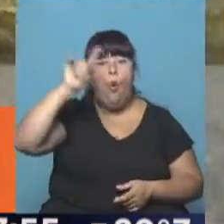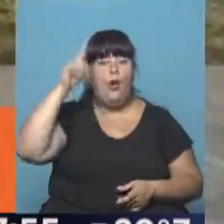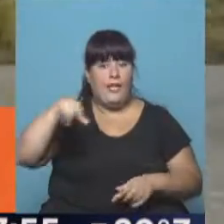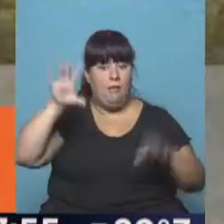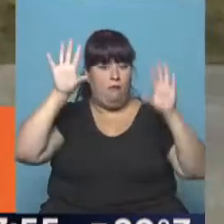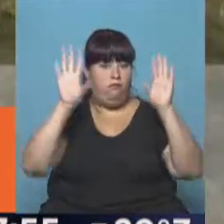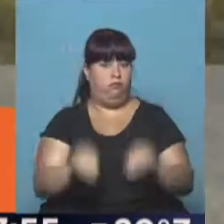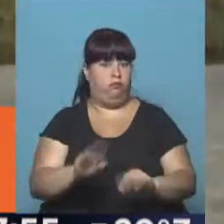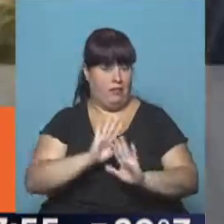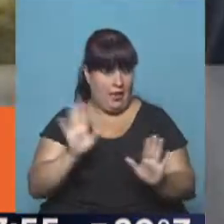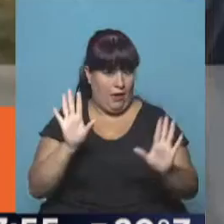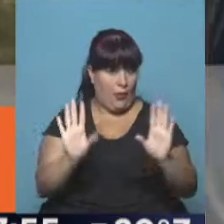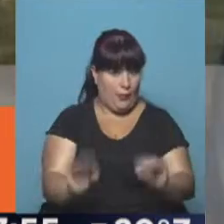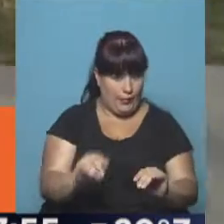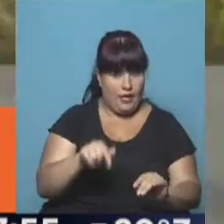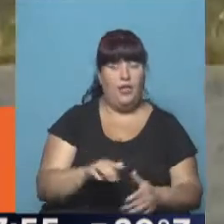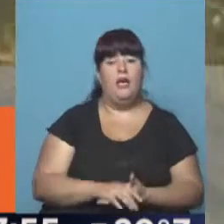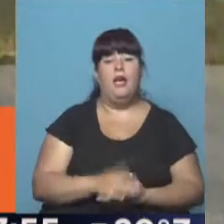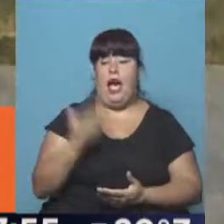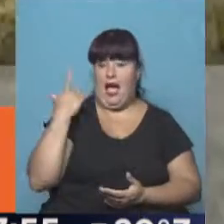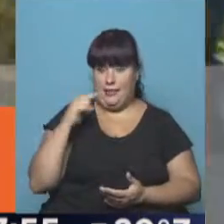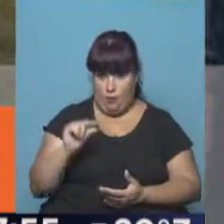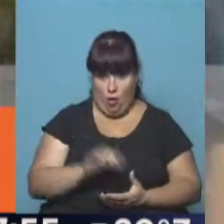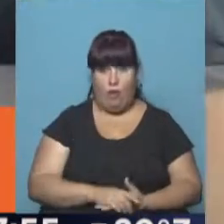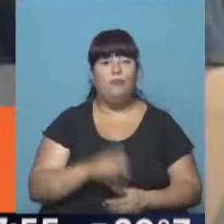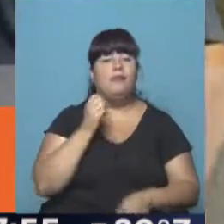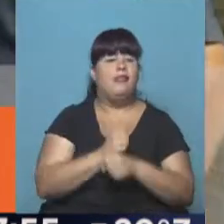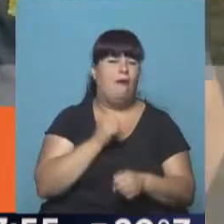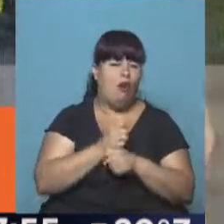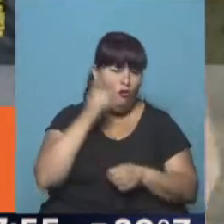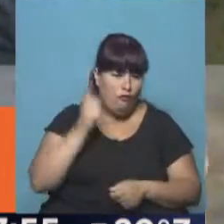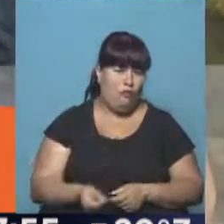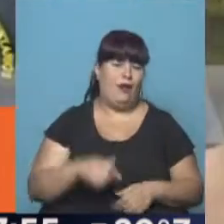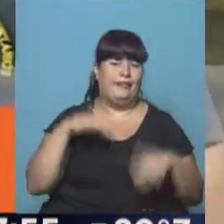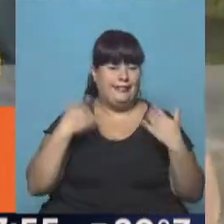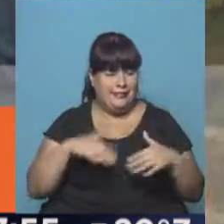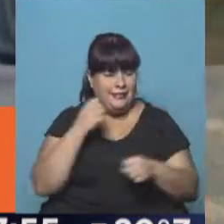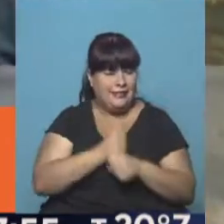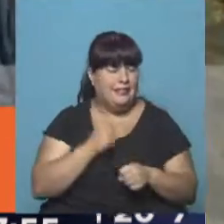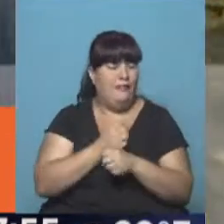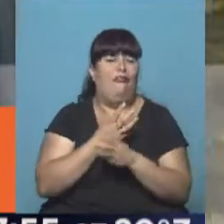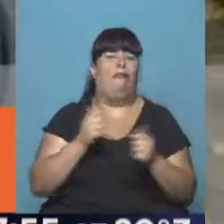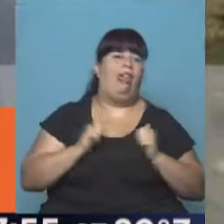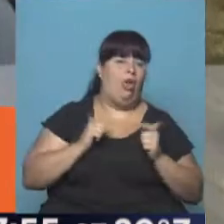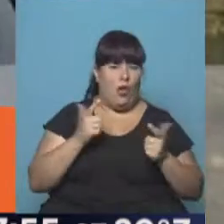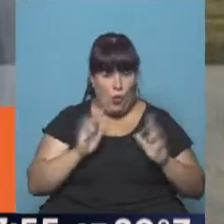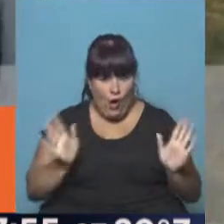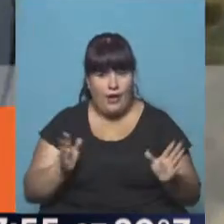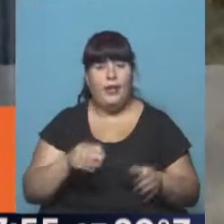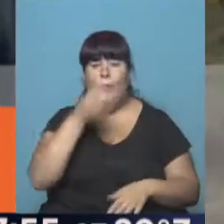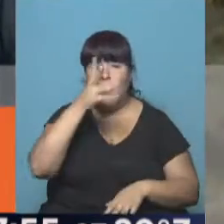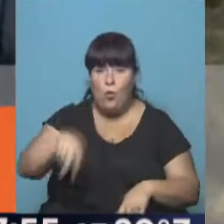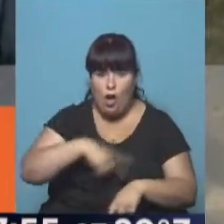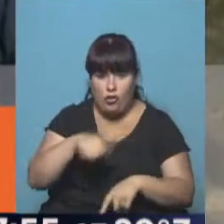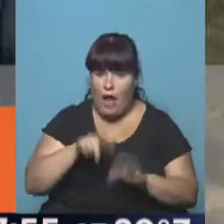focos que fue controlado en las últimas horas. El trabajo es intenso, es arduo, no paran, no descansan las